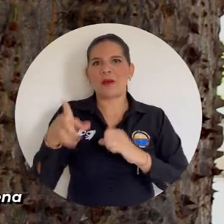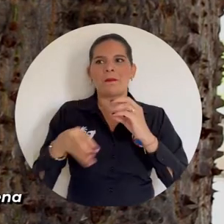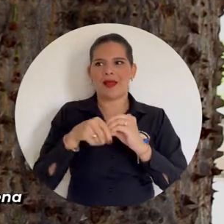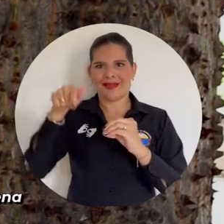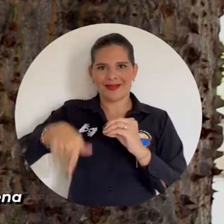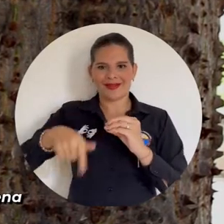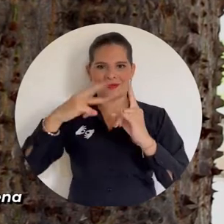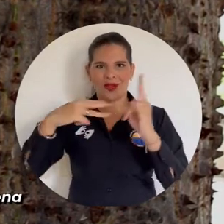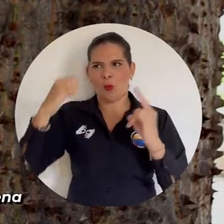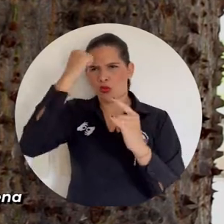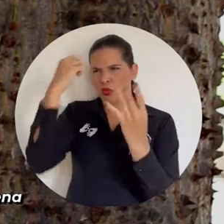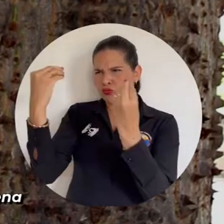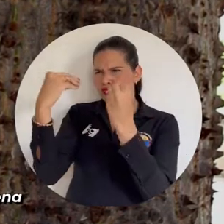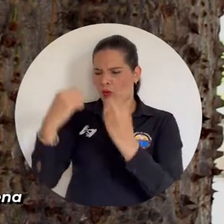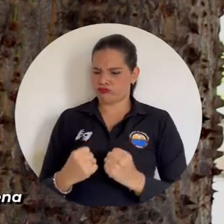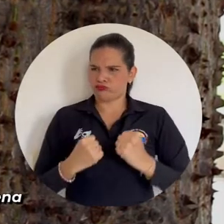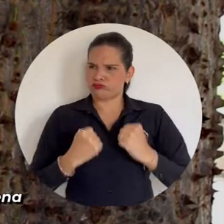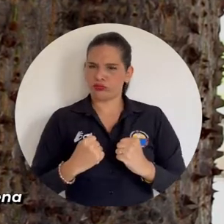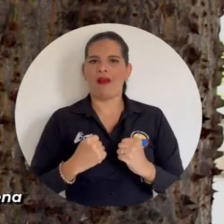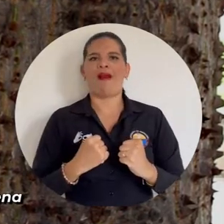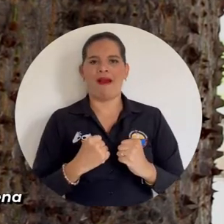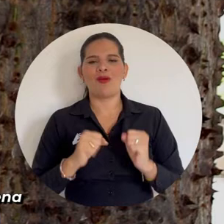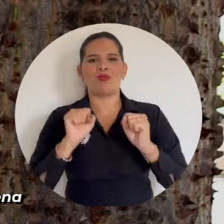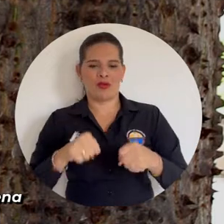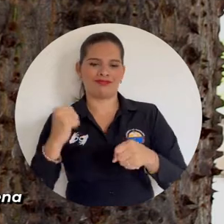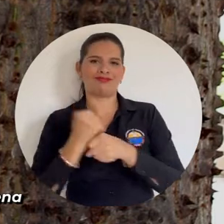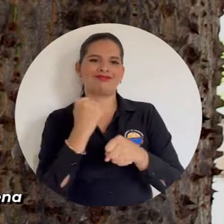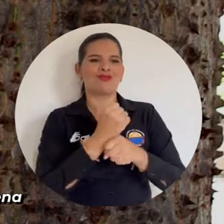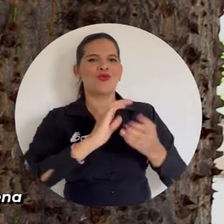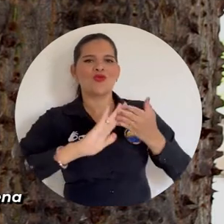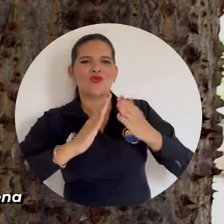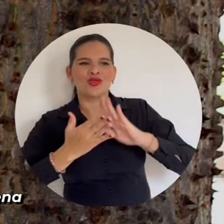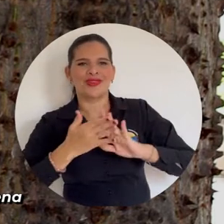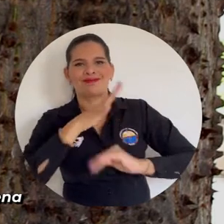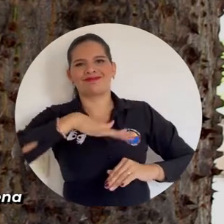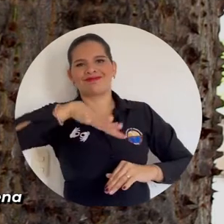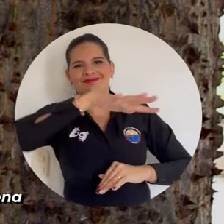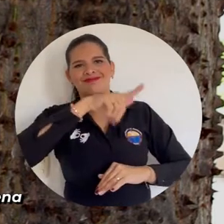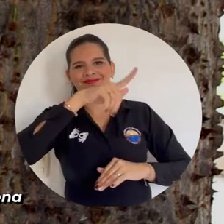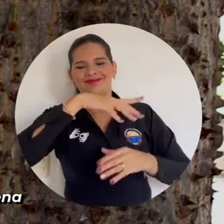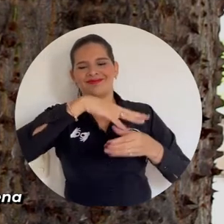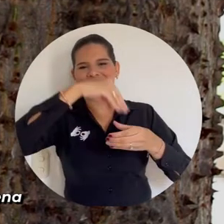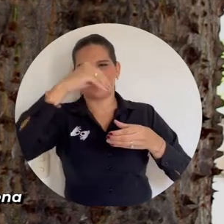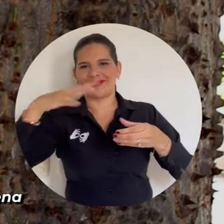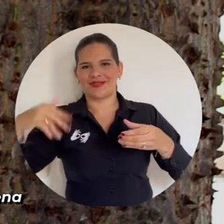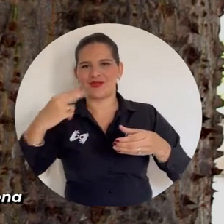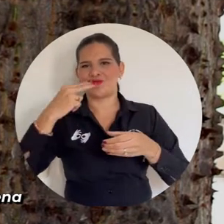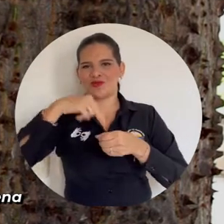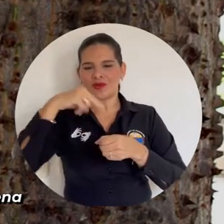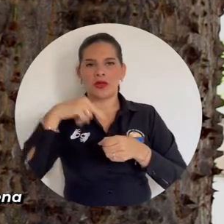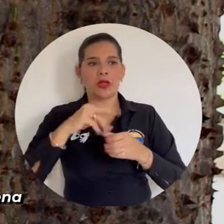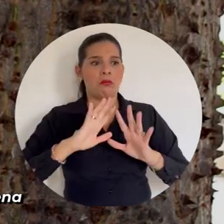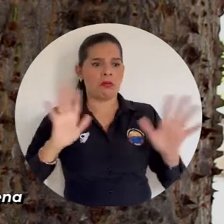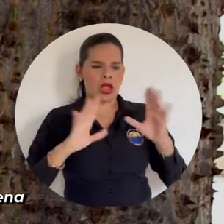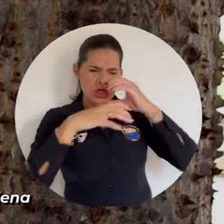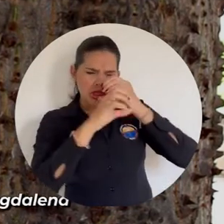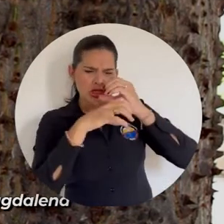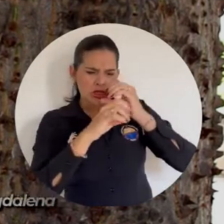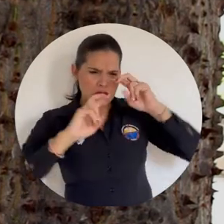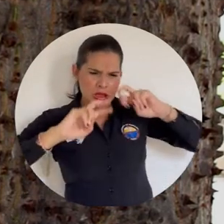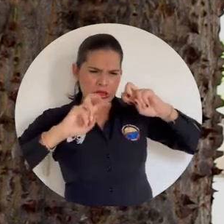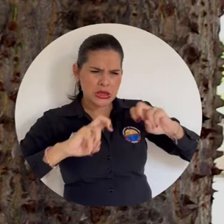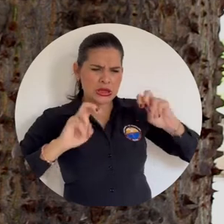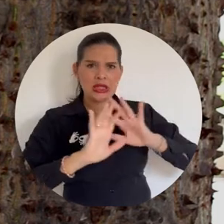de profesores de aquí de la Universidad de Magdalena, nos han fortalecido para saber trabajar con las comunidades. Nuestro trabajo trata eso, no